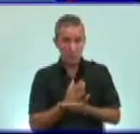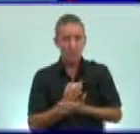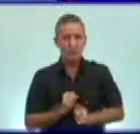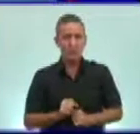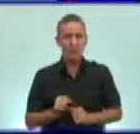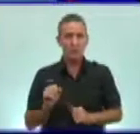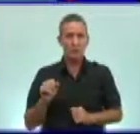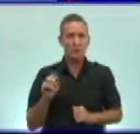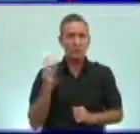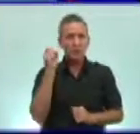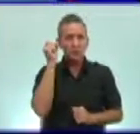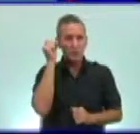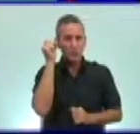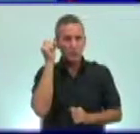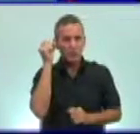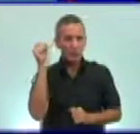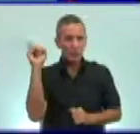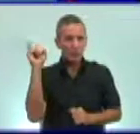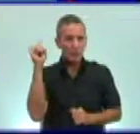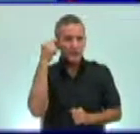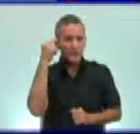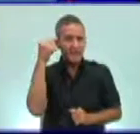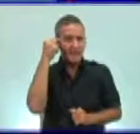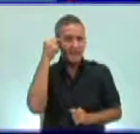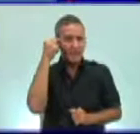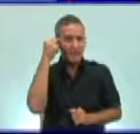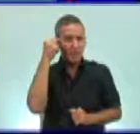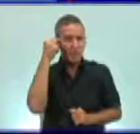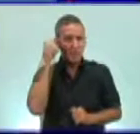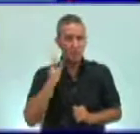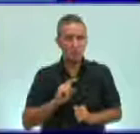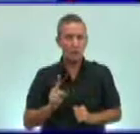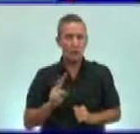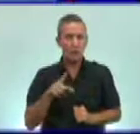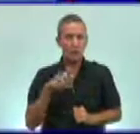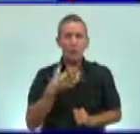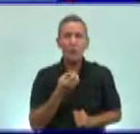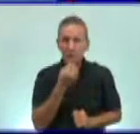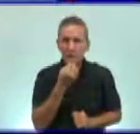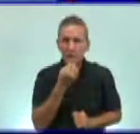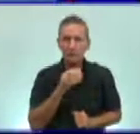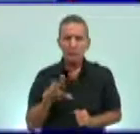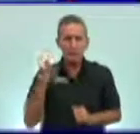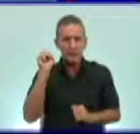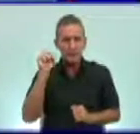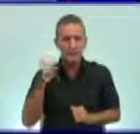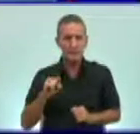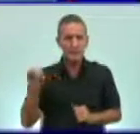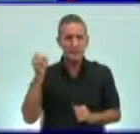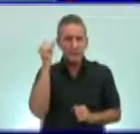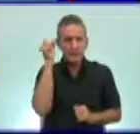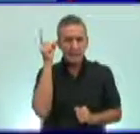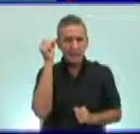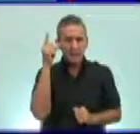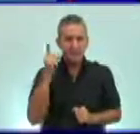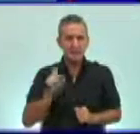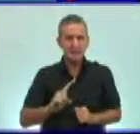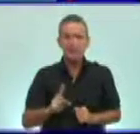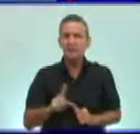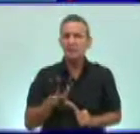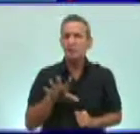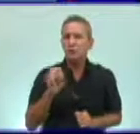el conocimiento de su vida. No es posible entender las ideas si no se entiende el contexto en el que se desarrollan